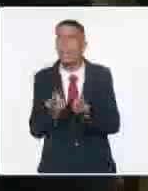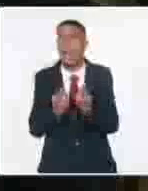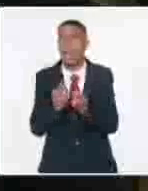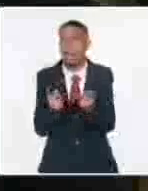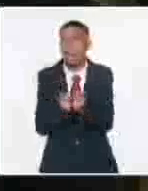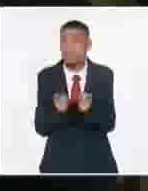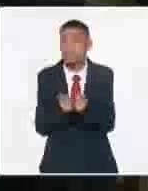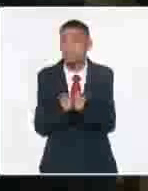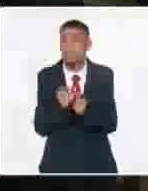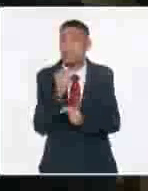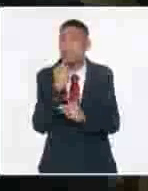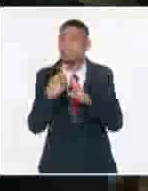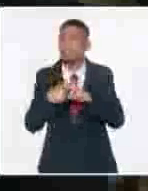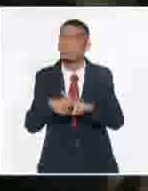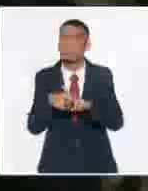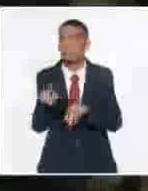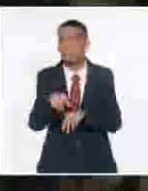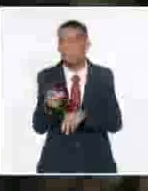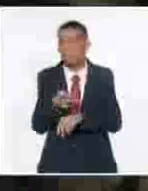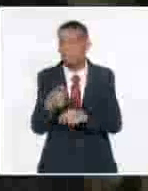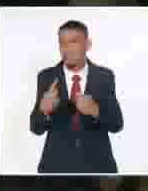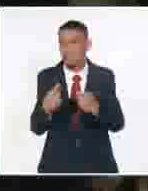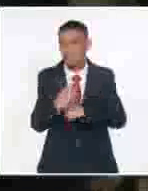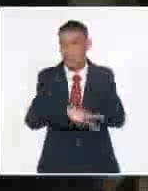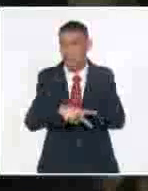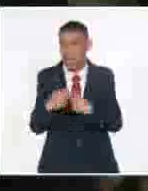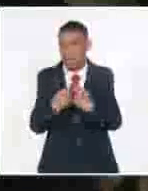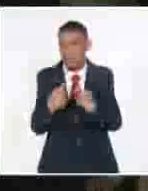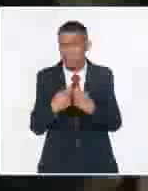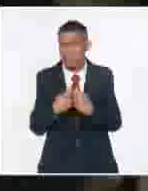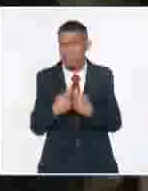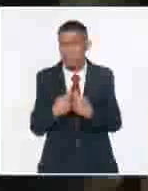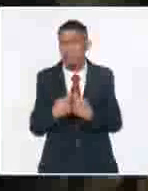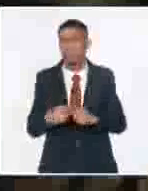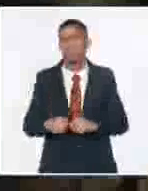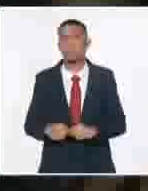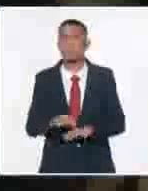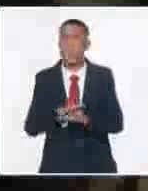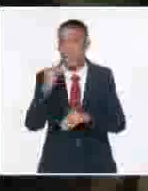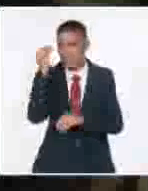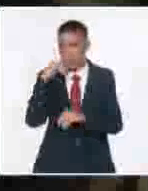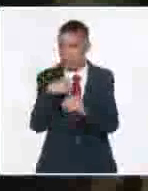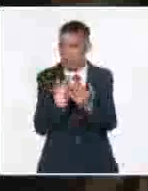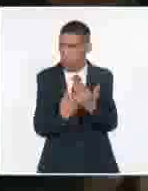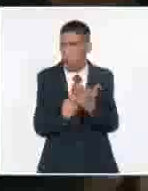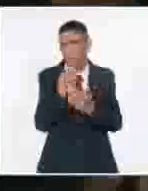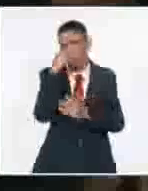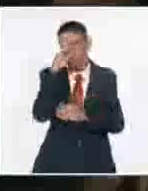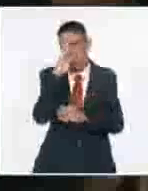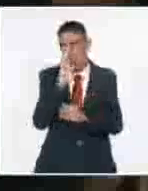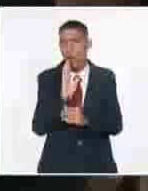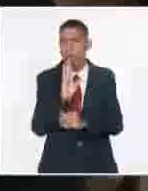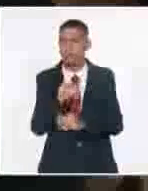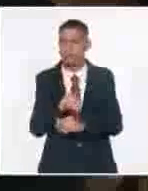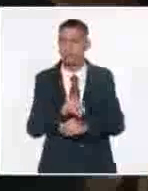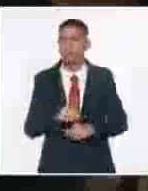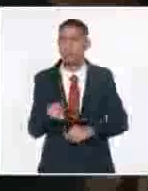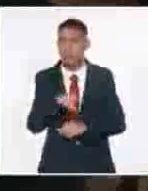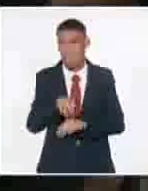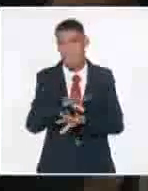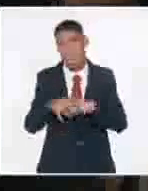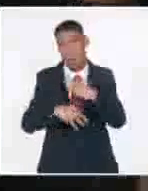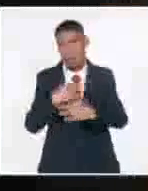posible solución al conflicto, además de las propuestas que ya Cuba hace y que usted nos las ha adelantado en este